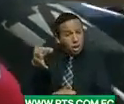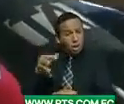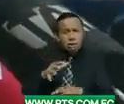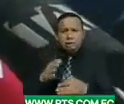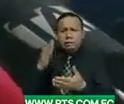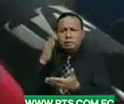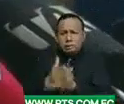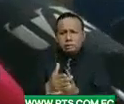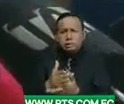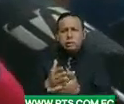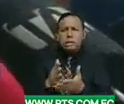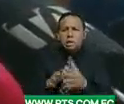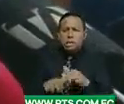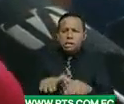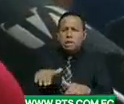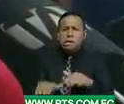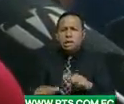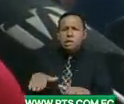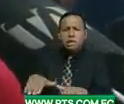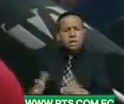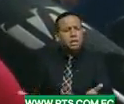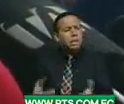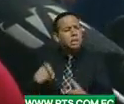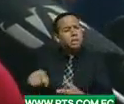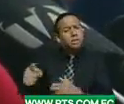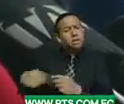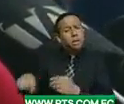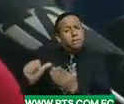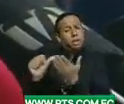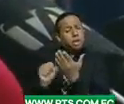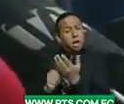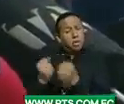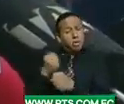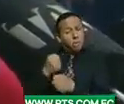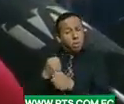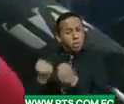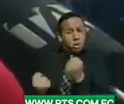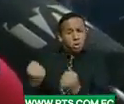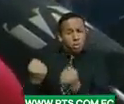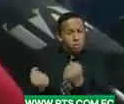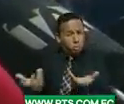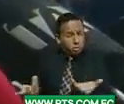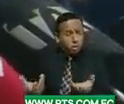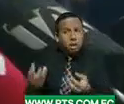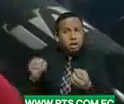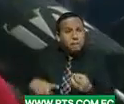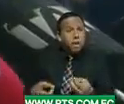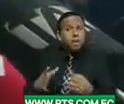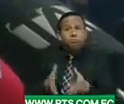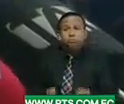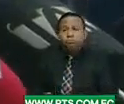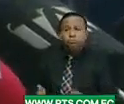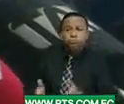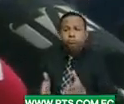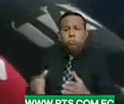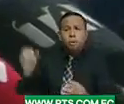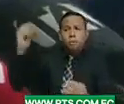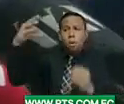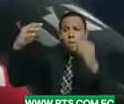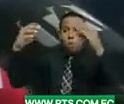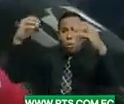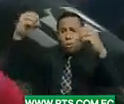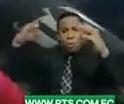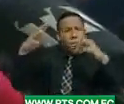hoy detenida y está en manos del Ministerio de Transporte y Obras Públicas, la iluminación en ciertos tramos que son indispensables para